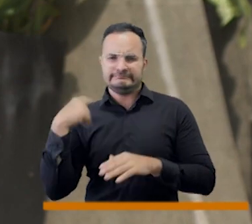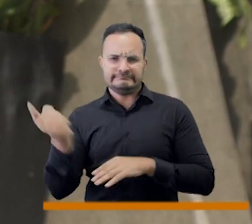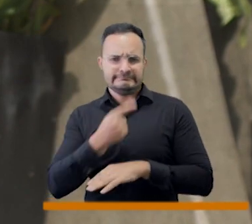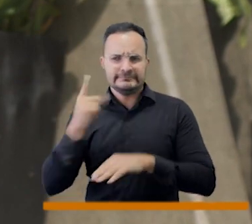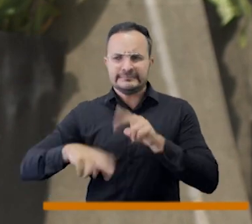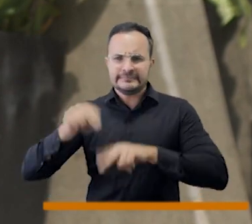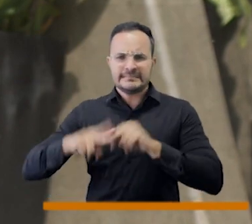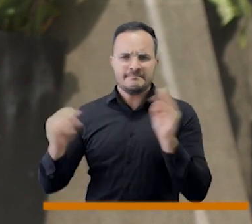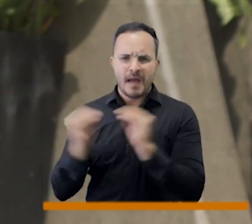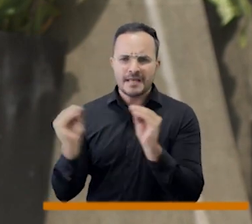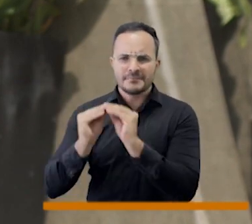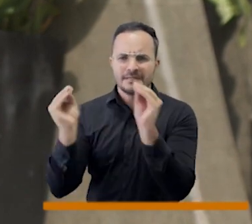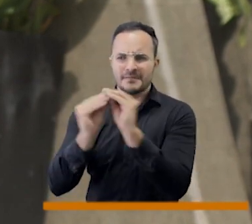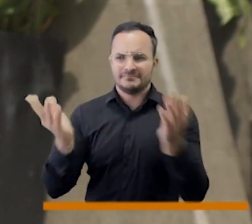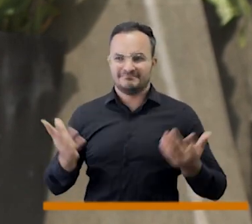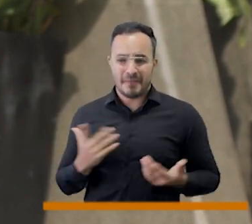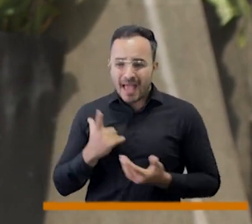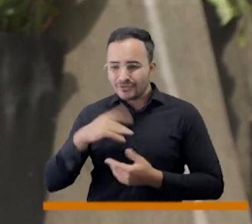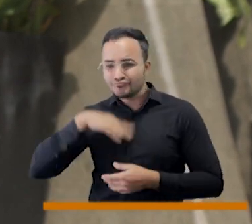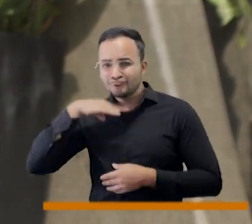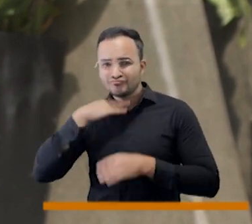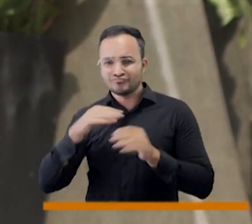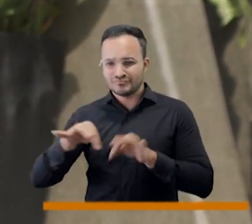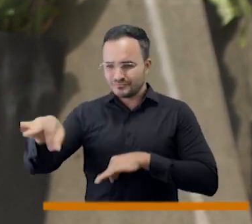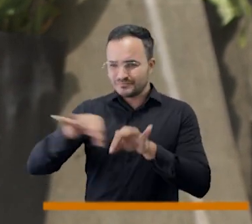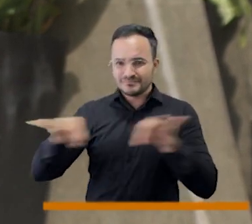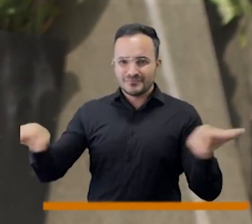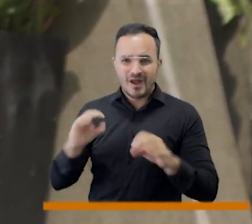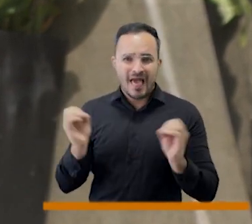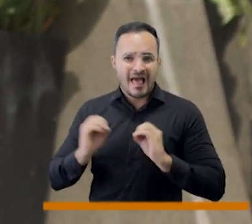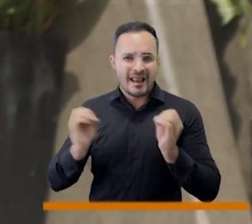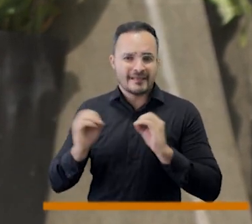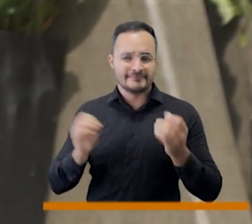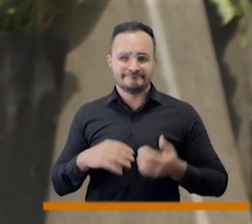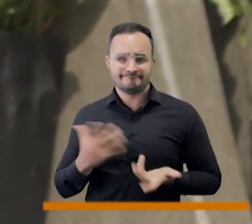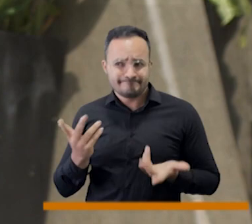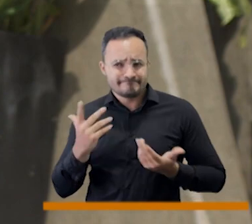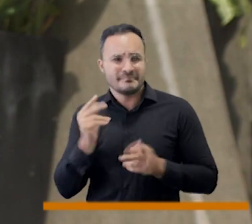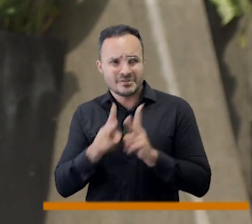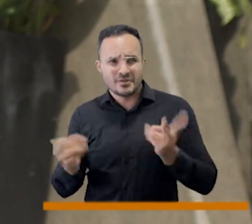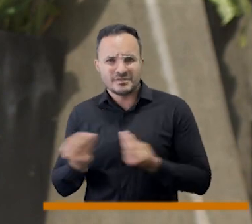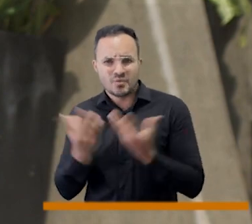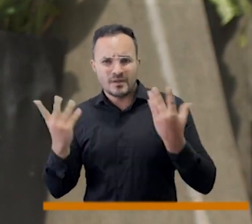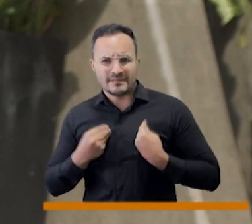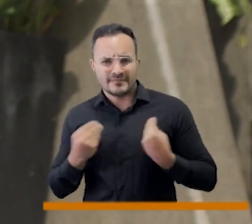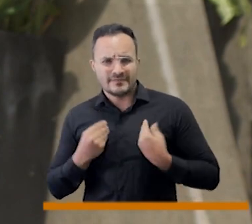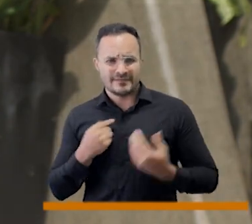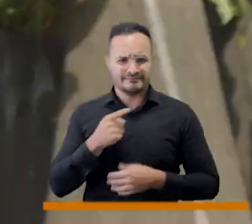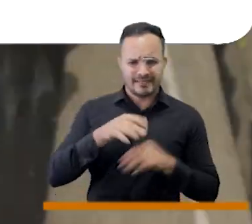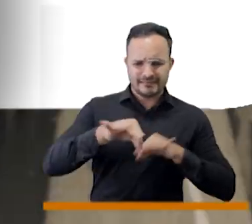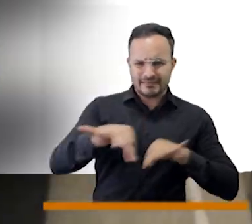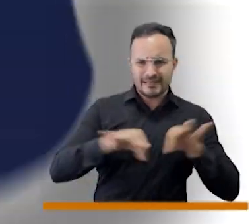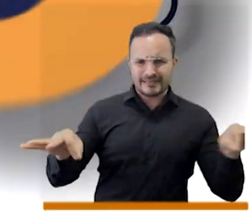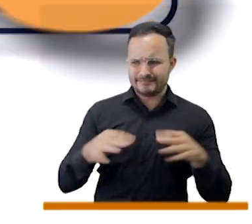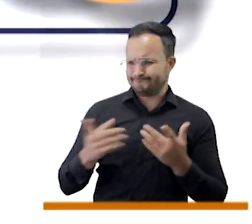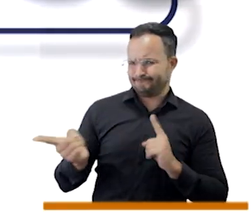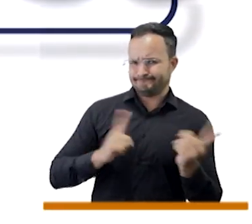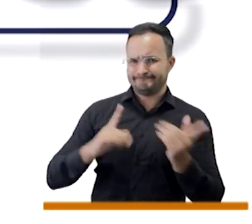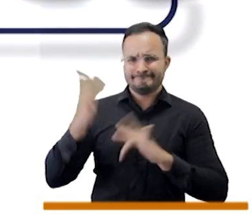suelos rurales, sin capacidad de suelo y con regulaciones de densidades rurales y no semiurbanas.